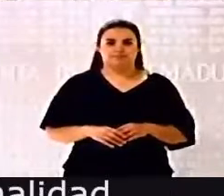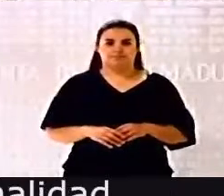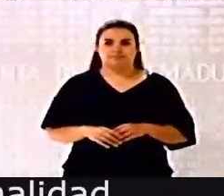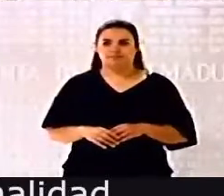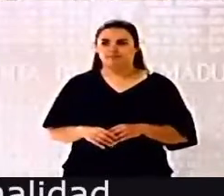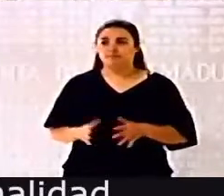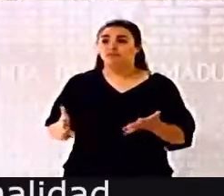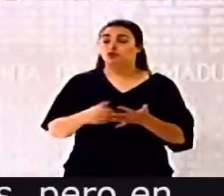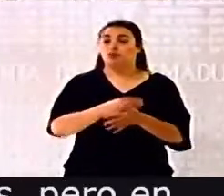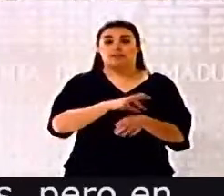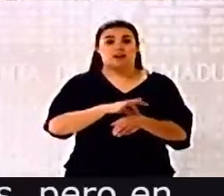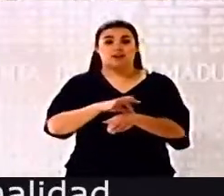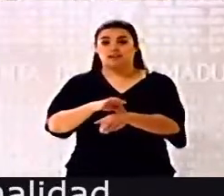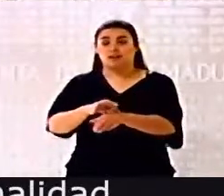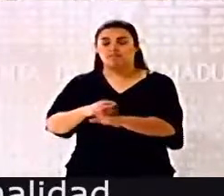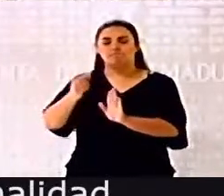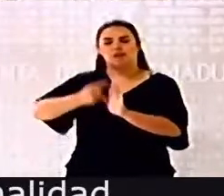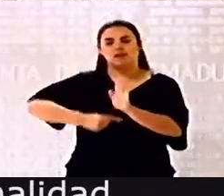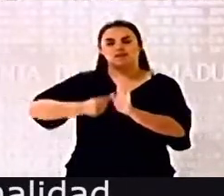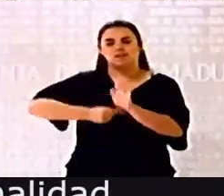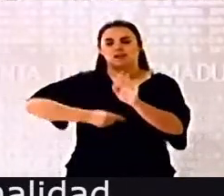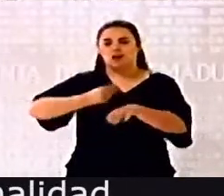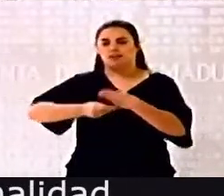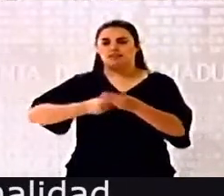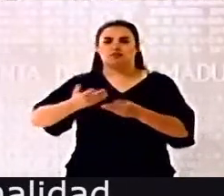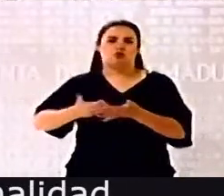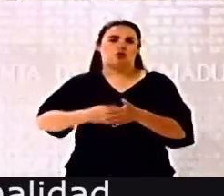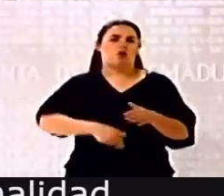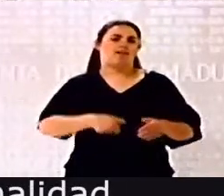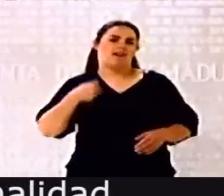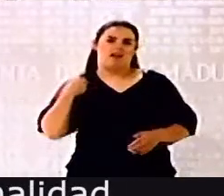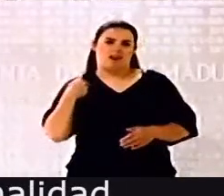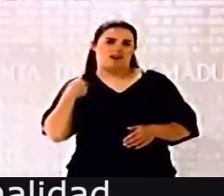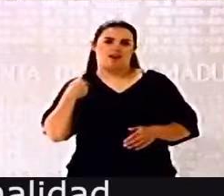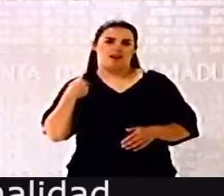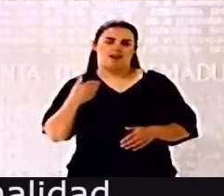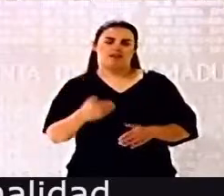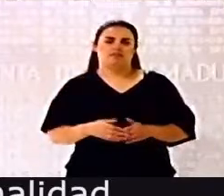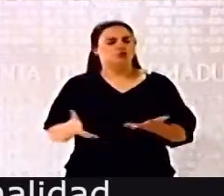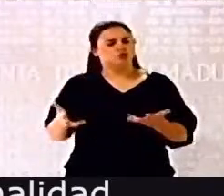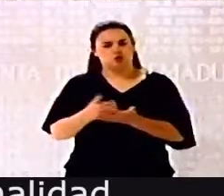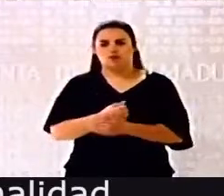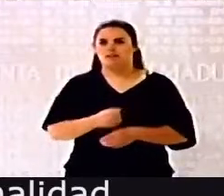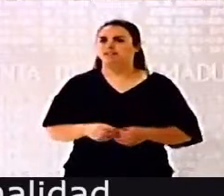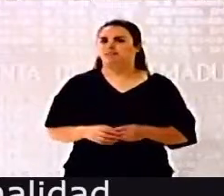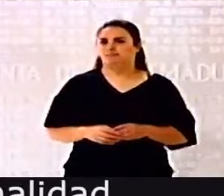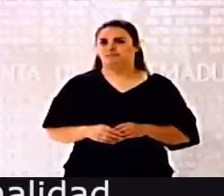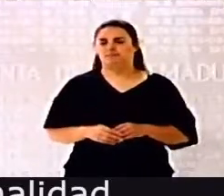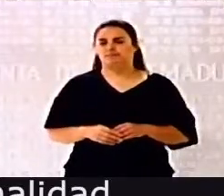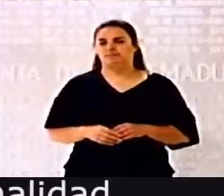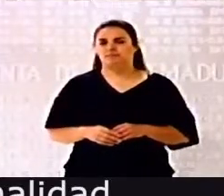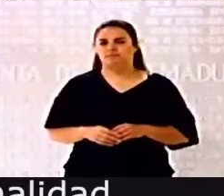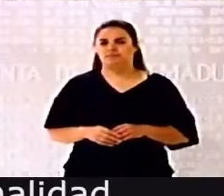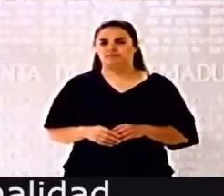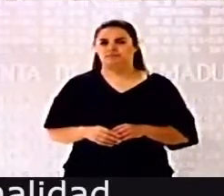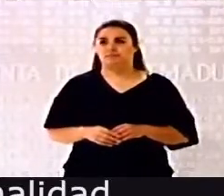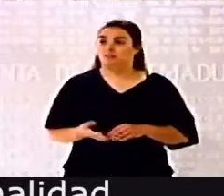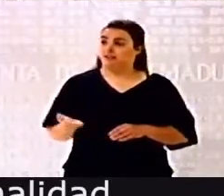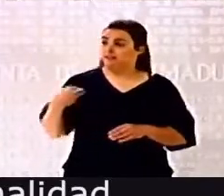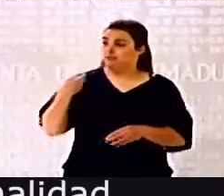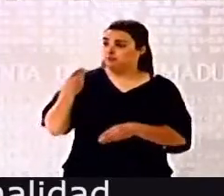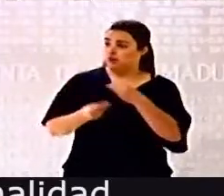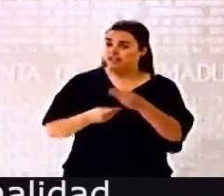Todas las guías establecen una serie de medidas que son medidas generales, todas. Las que hemos